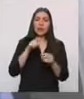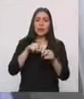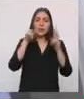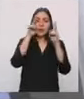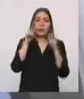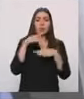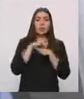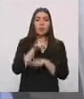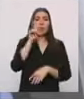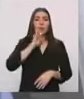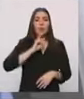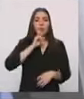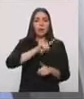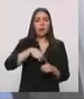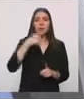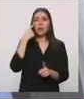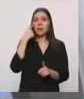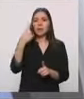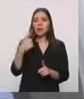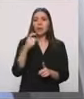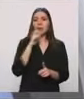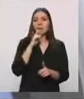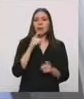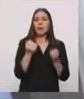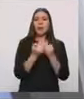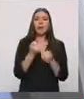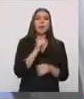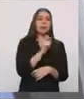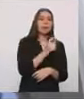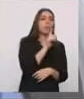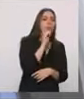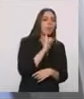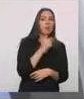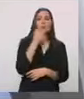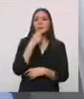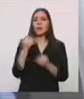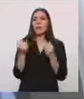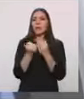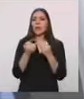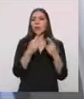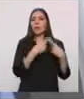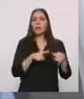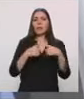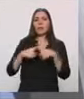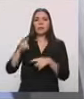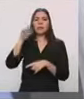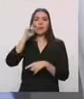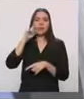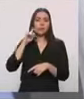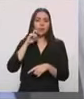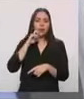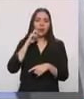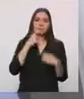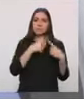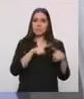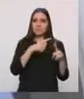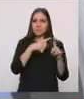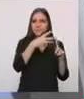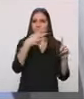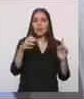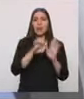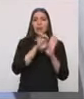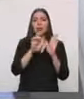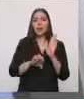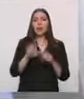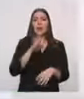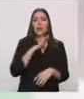solamente lo vemos desde el punto de vista binario, que sean hombres y mujeres, sino incluso a la diversidad sexual y de género, y cuando que atraviesan varias